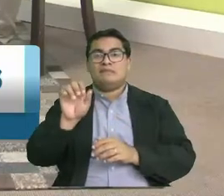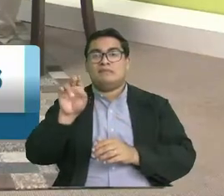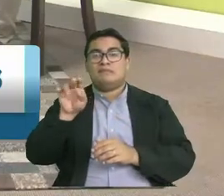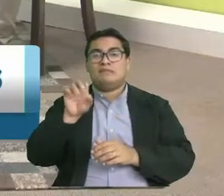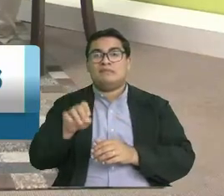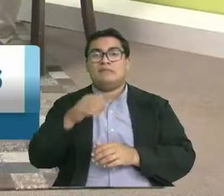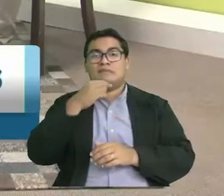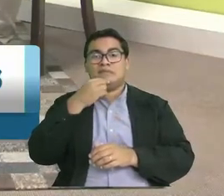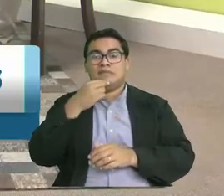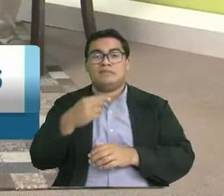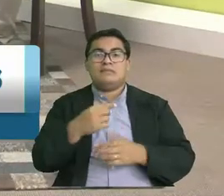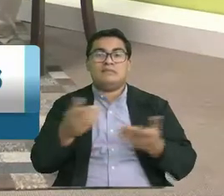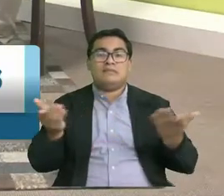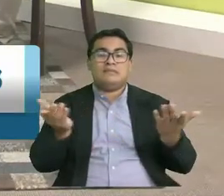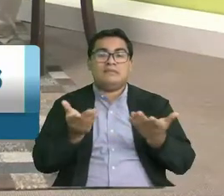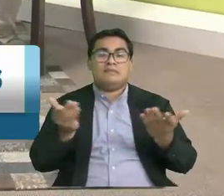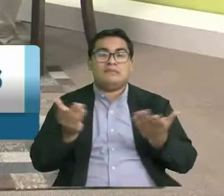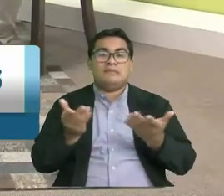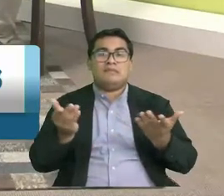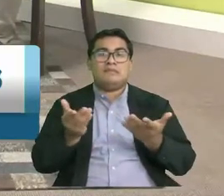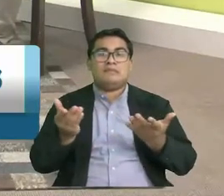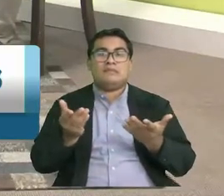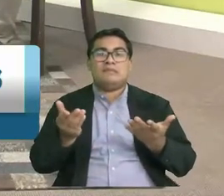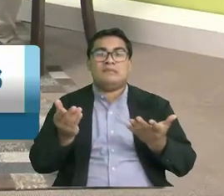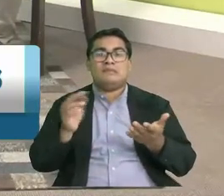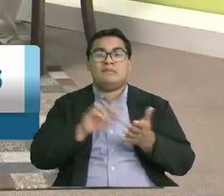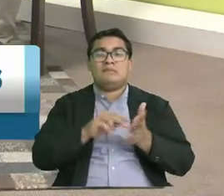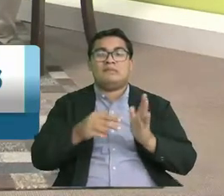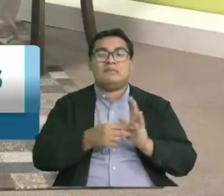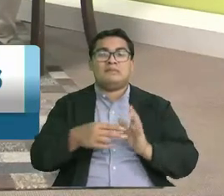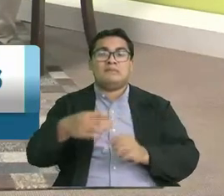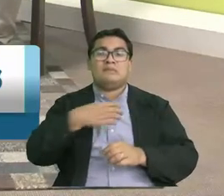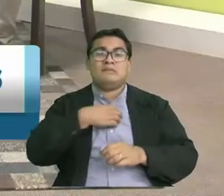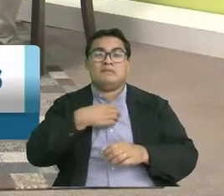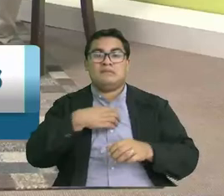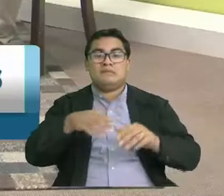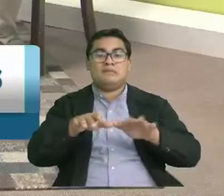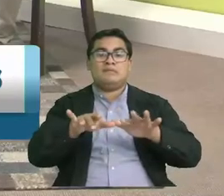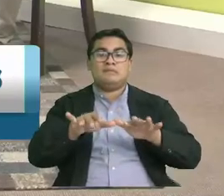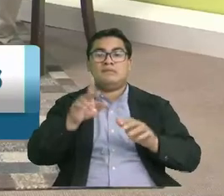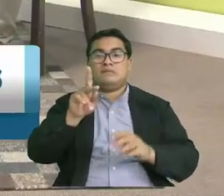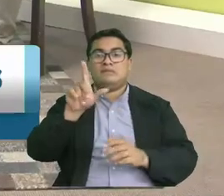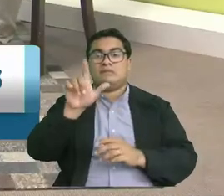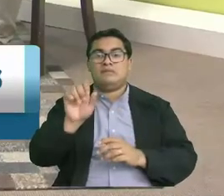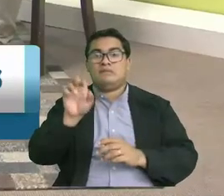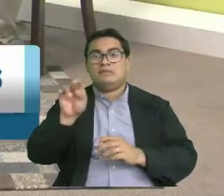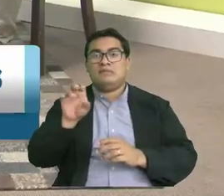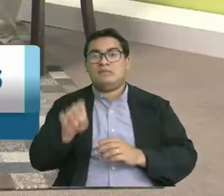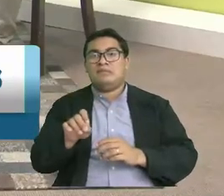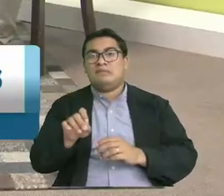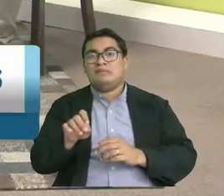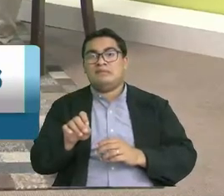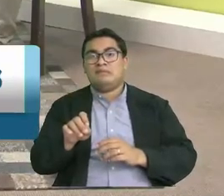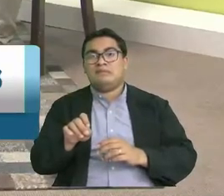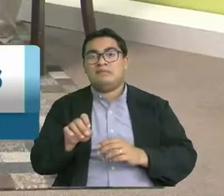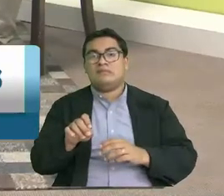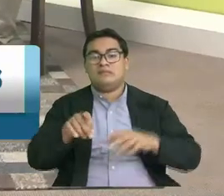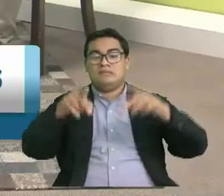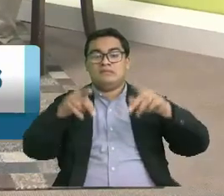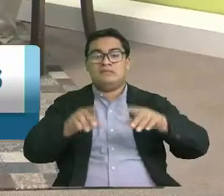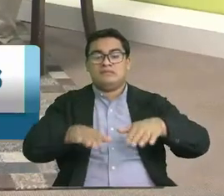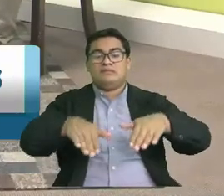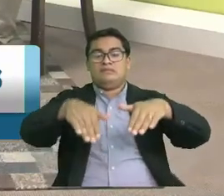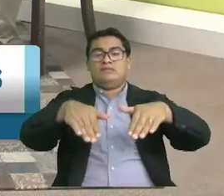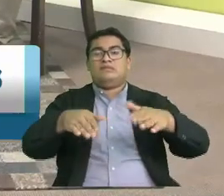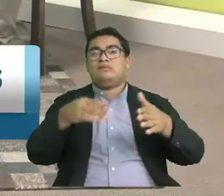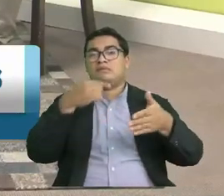el valgo del retropié, que es el pie hacia adentro, eso es característico en el pie plano. ¿Ya? Y en el pie plano flexible, al poner al paciente de puntilla, eso